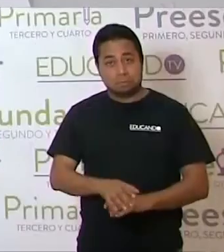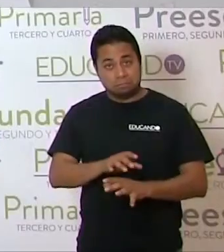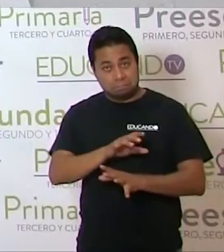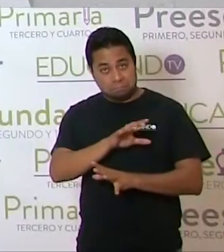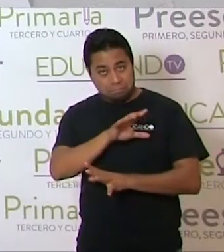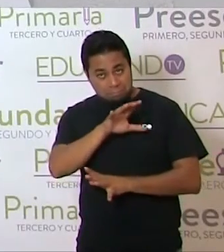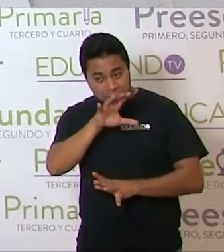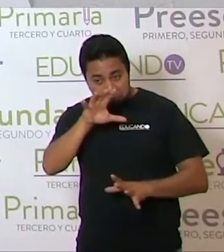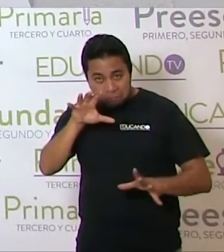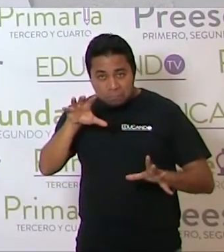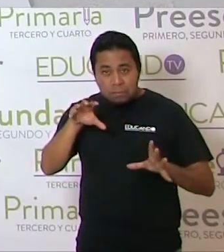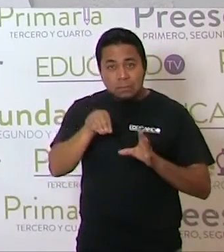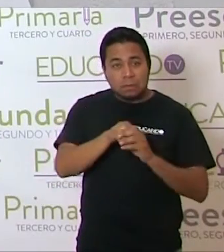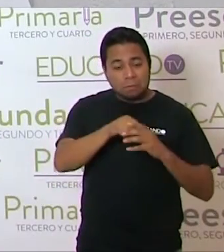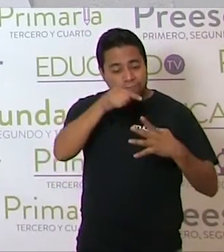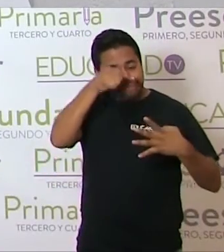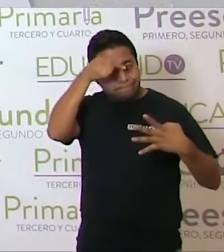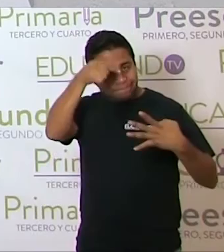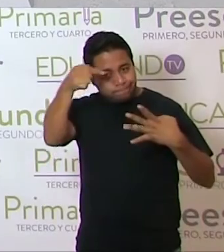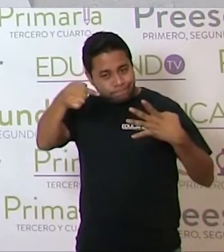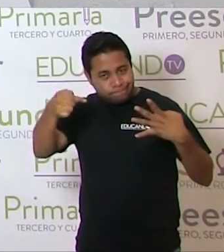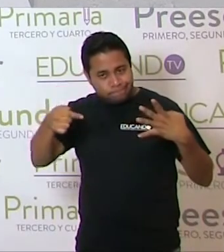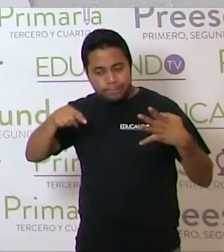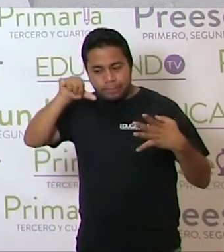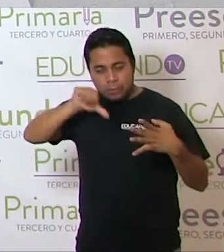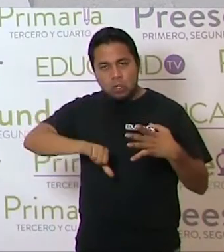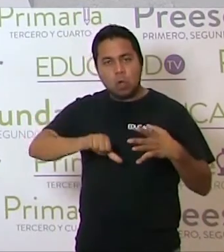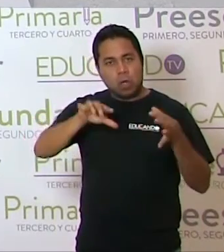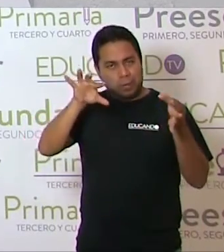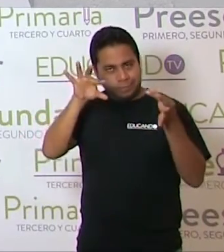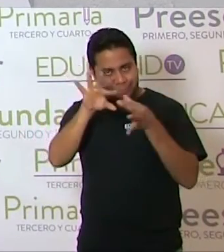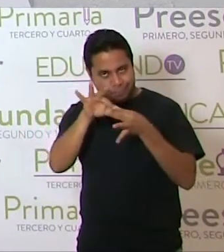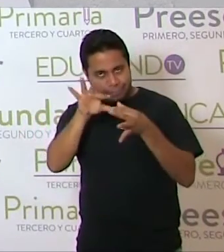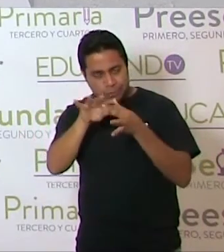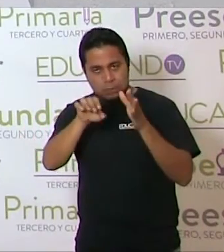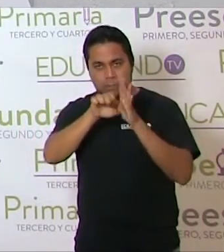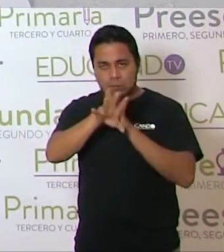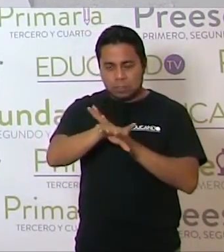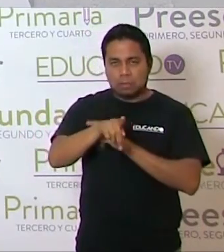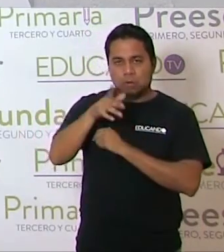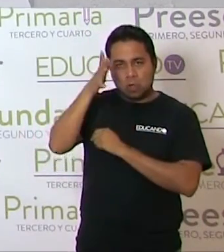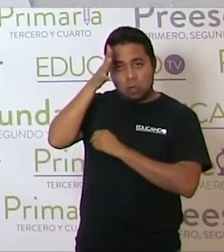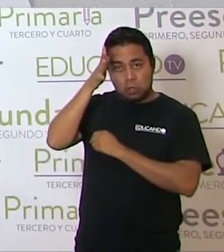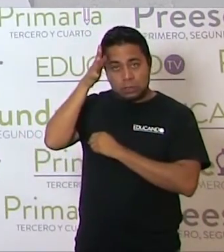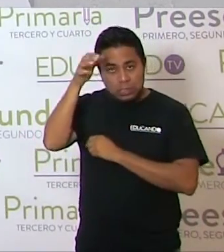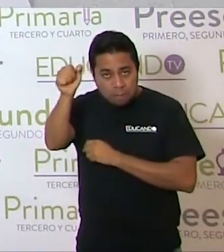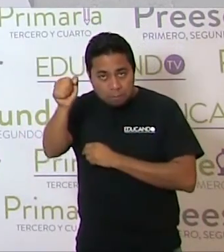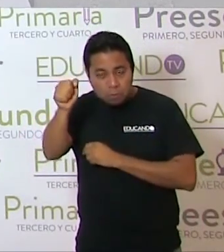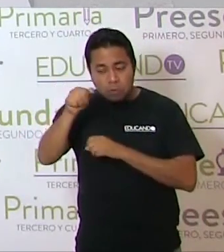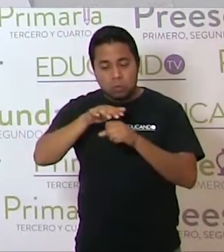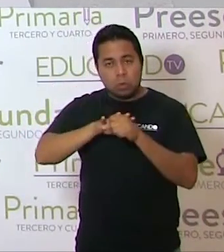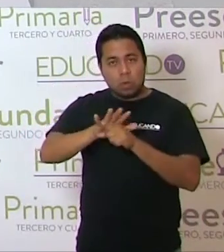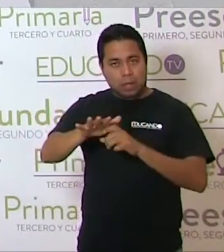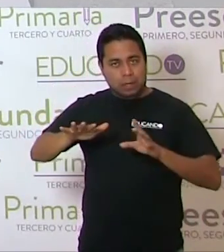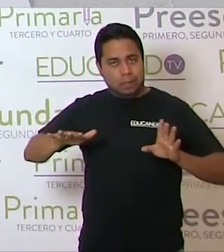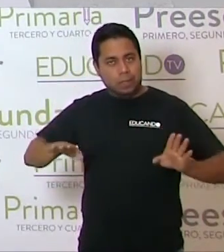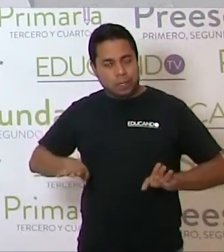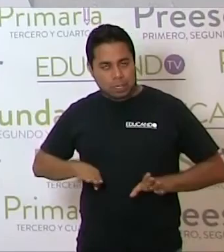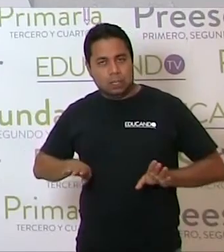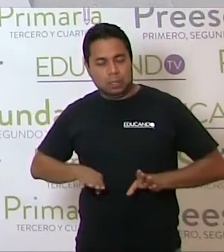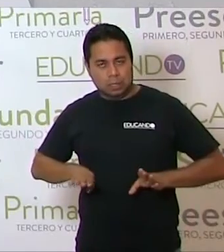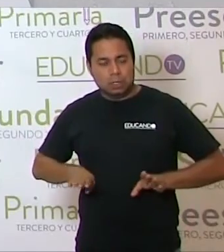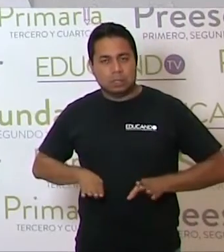pues con todos estos elementos que vimos hoy desde el concepto las características